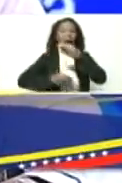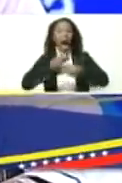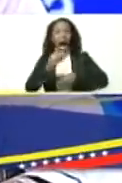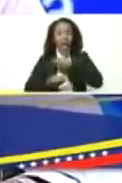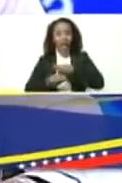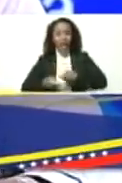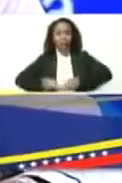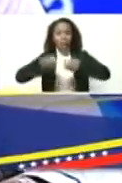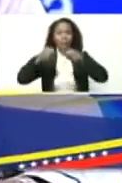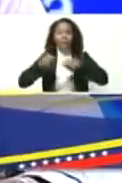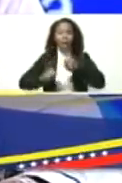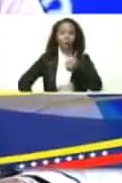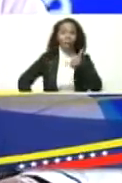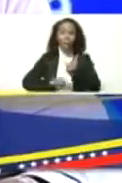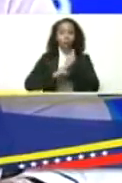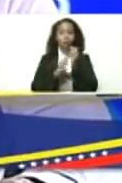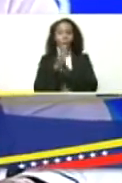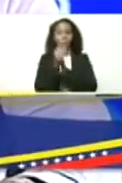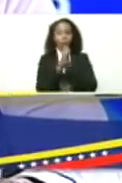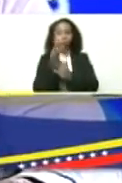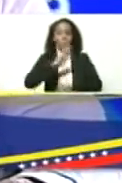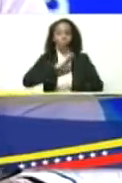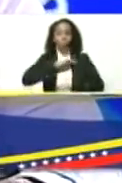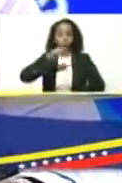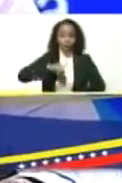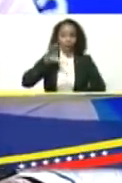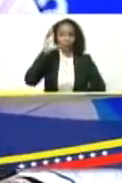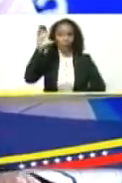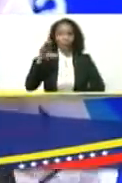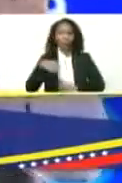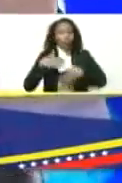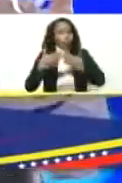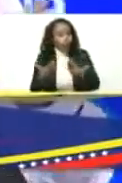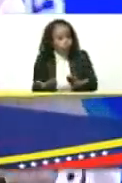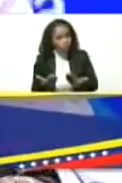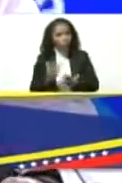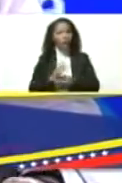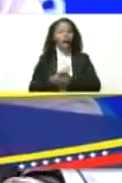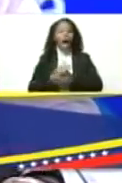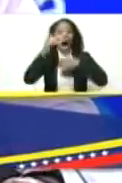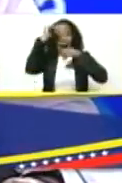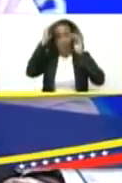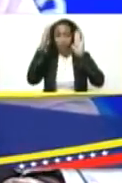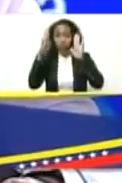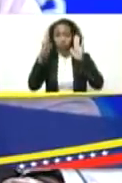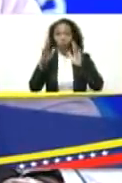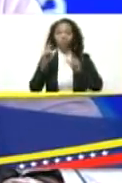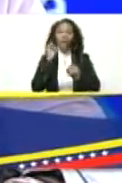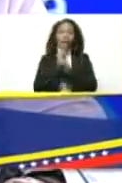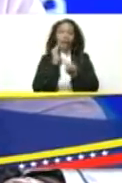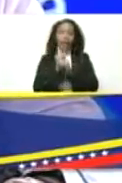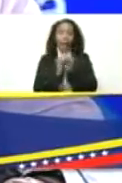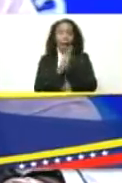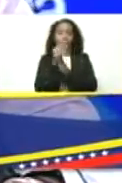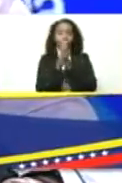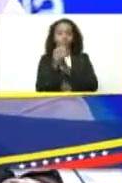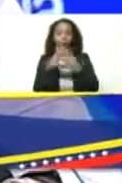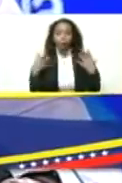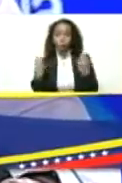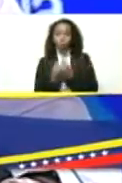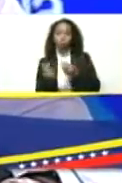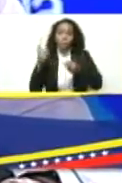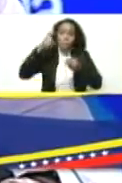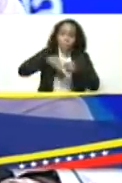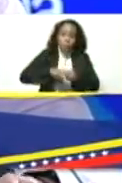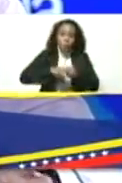mercado a los emprendedores de la patria, los emprendedores que se han atendido a través de la página Emprender Juntos, o sea, que se han registrado,